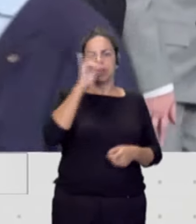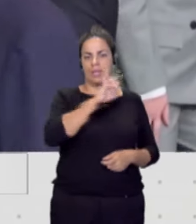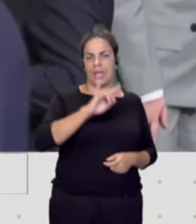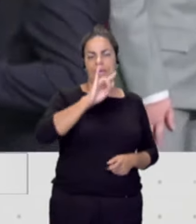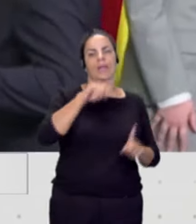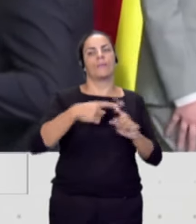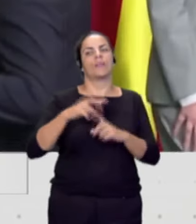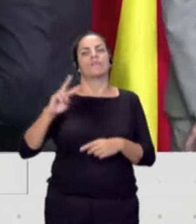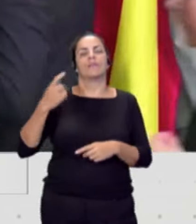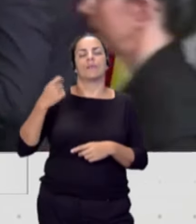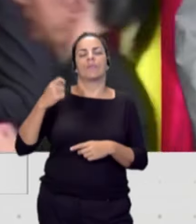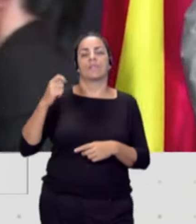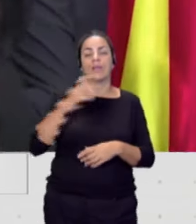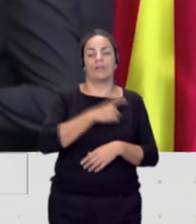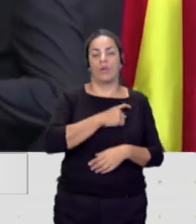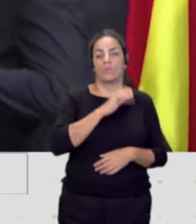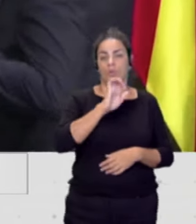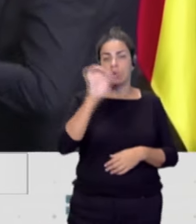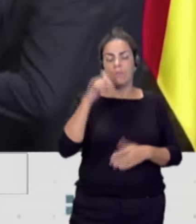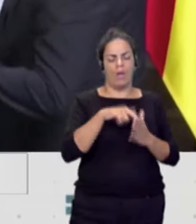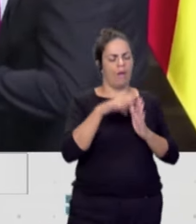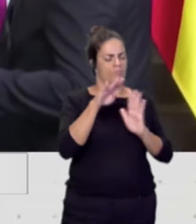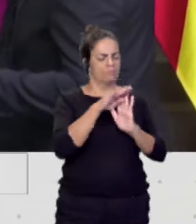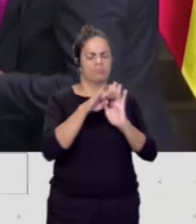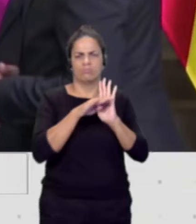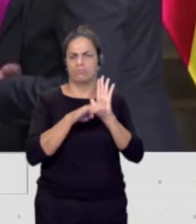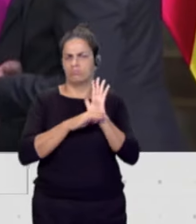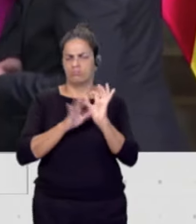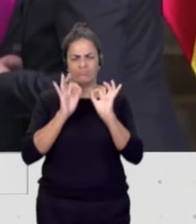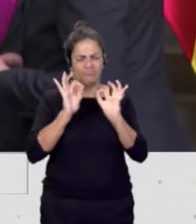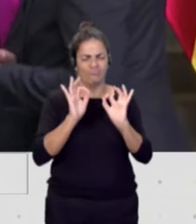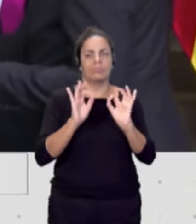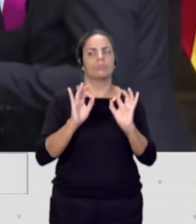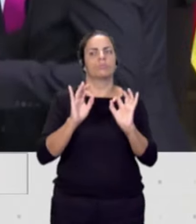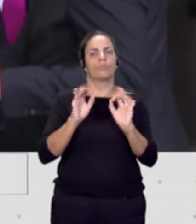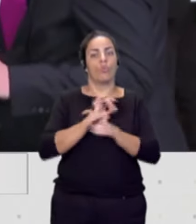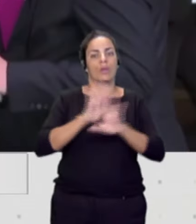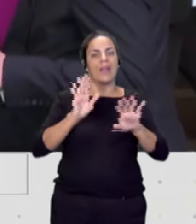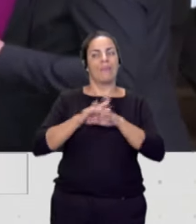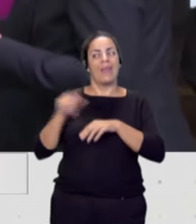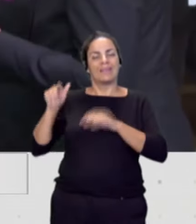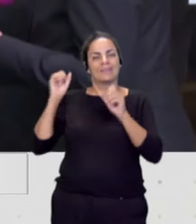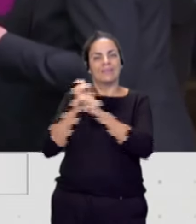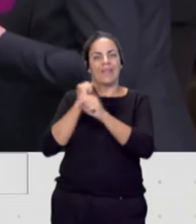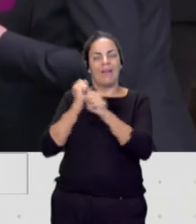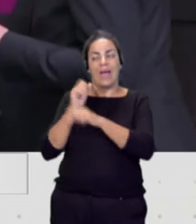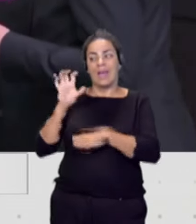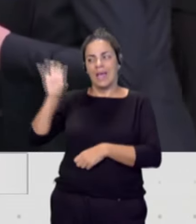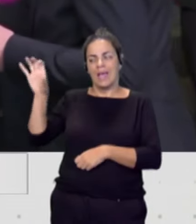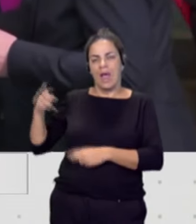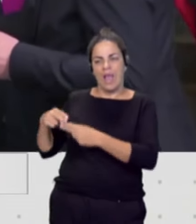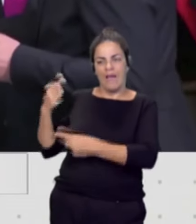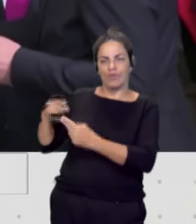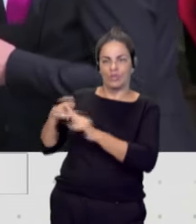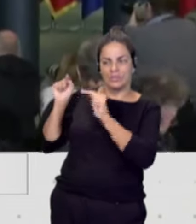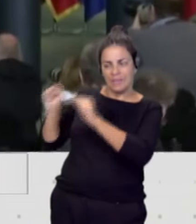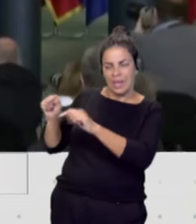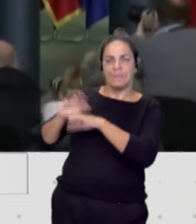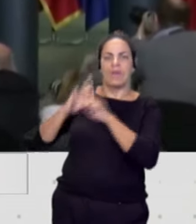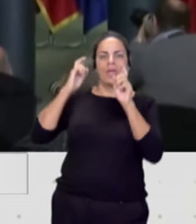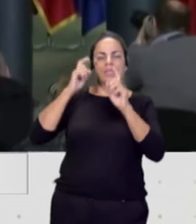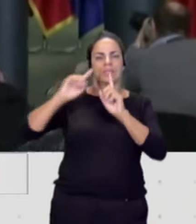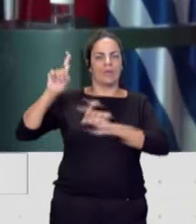Comisión Europea, había medidas contundentes en origen, en la frontera, para tratar, en este caso, ahí, de solucionar el problema, además